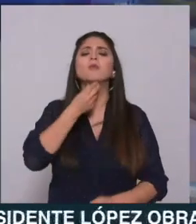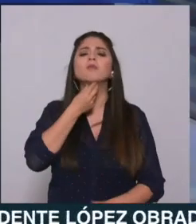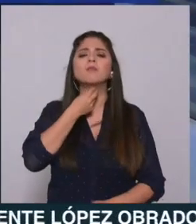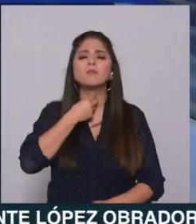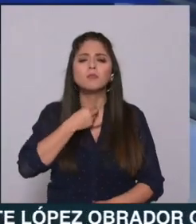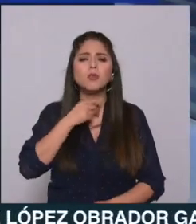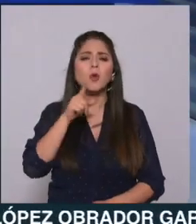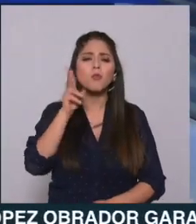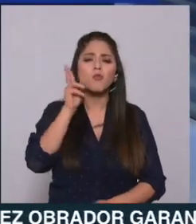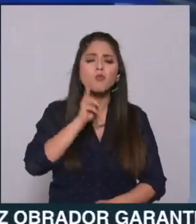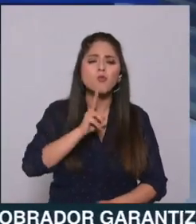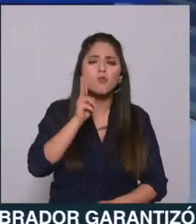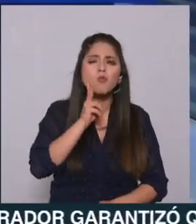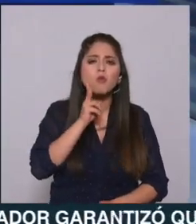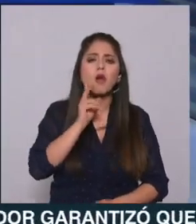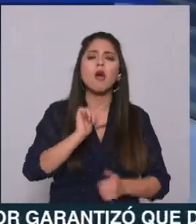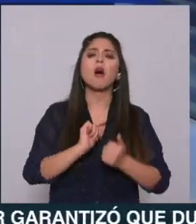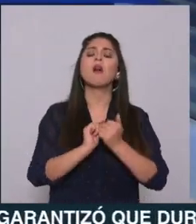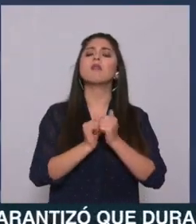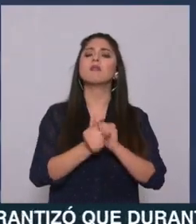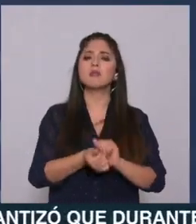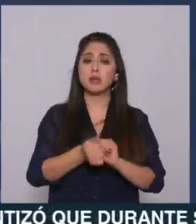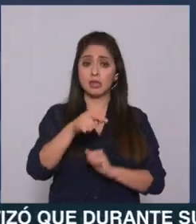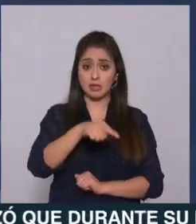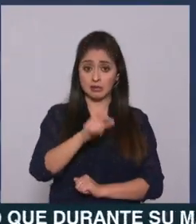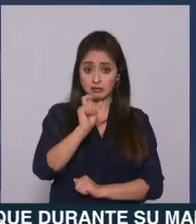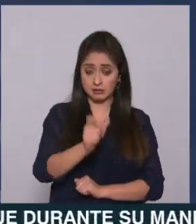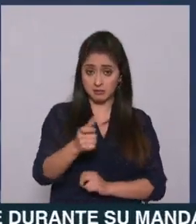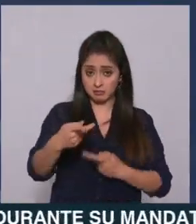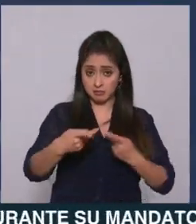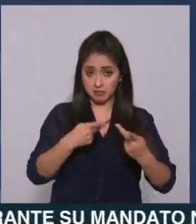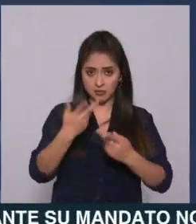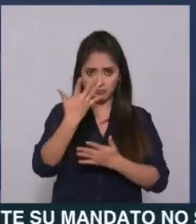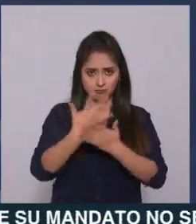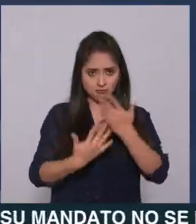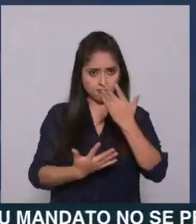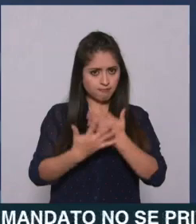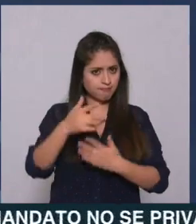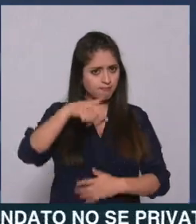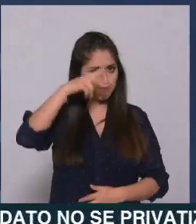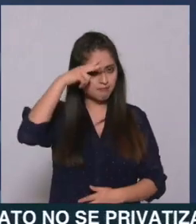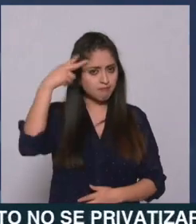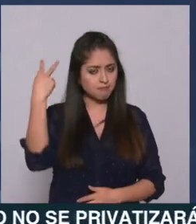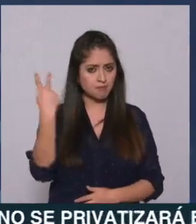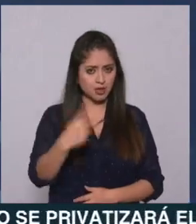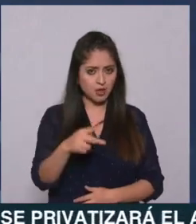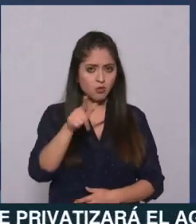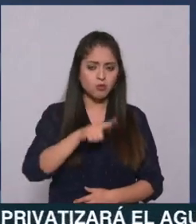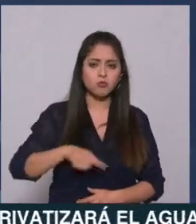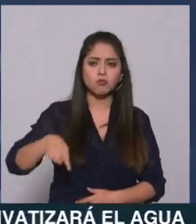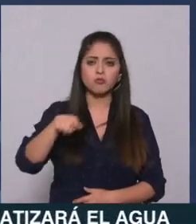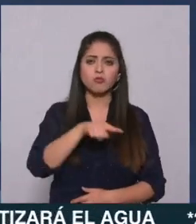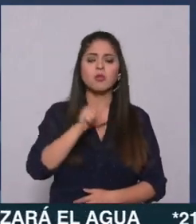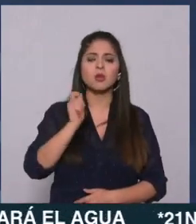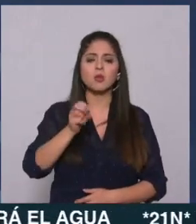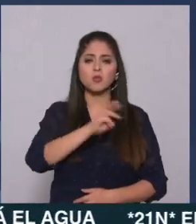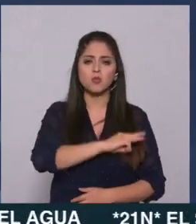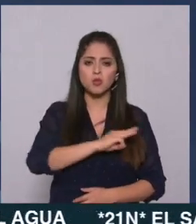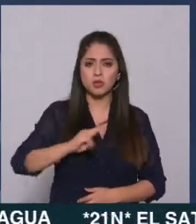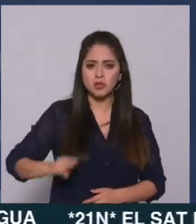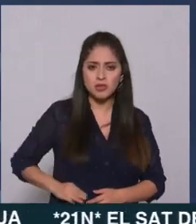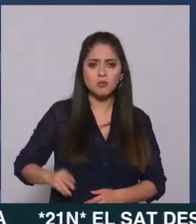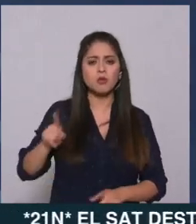debe de probar, de catar. Y sobre todo, que es un producto hecho en México por manos artesanales de nuestro municipio,